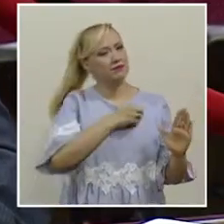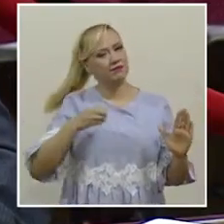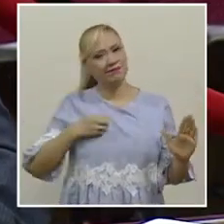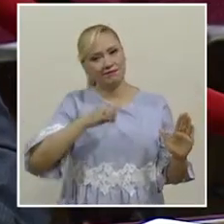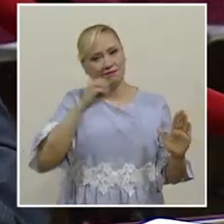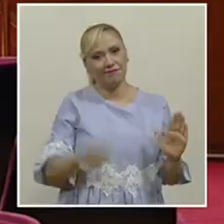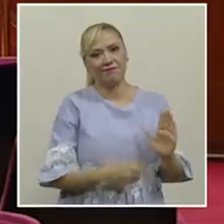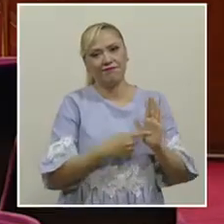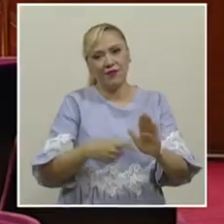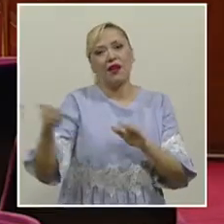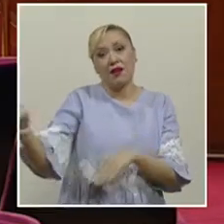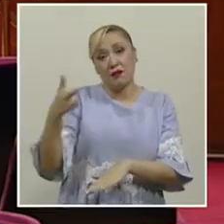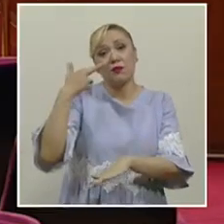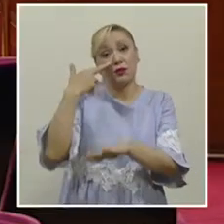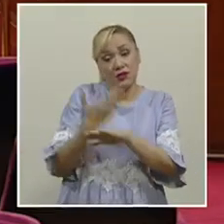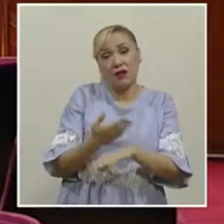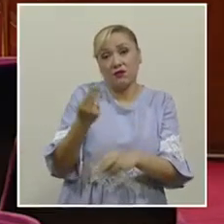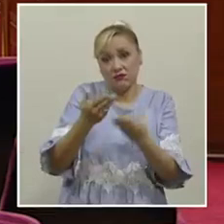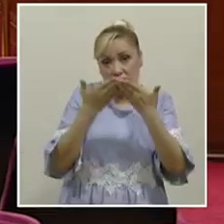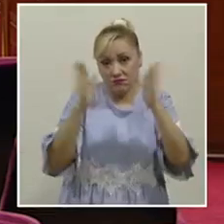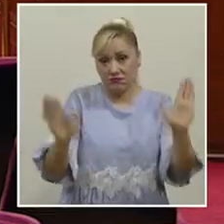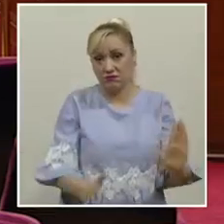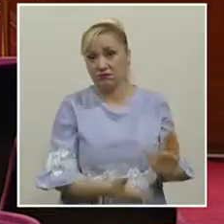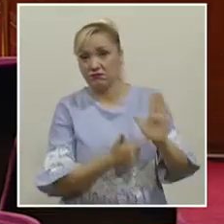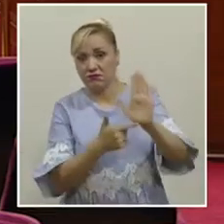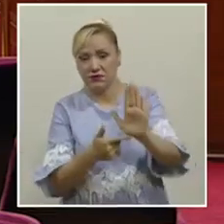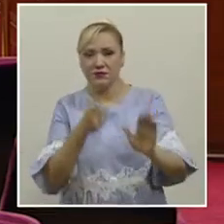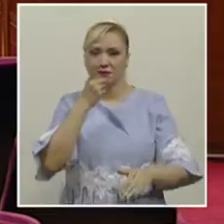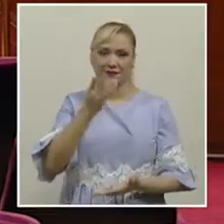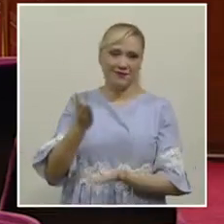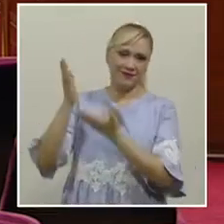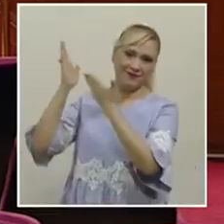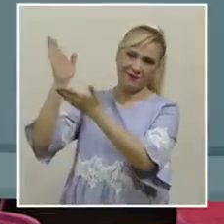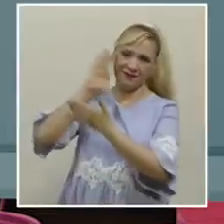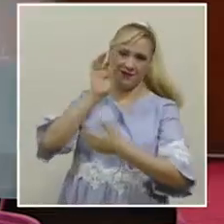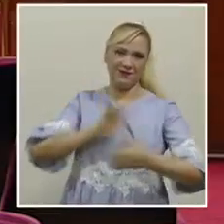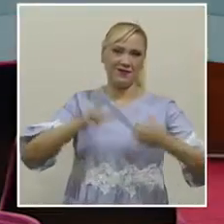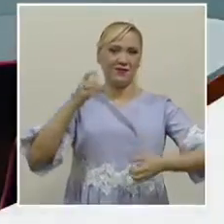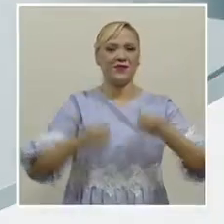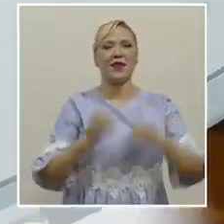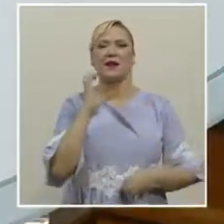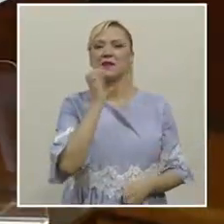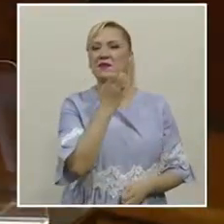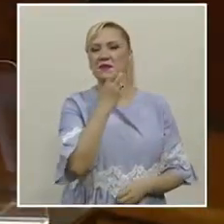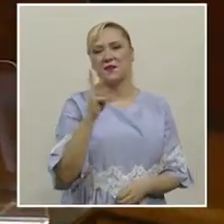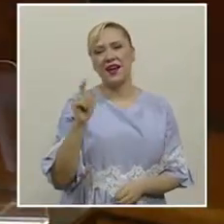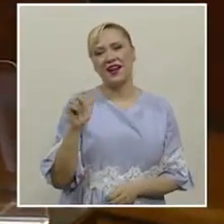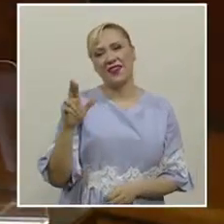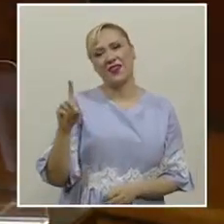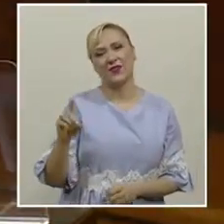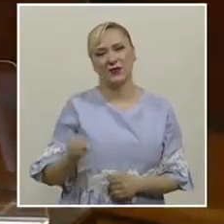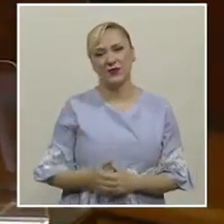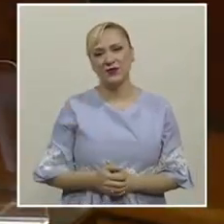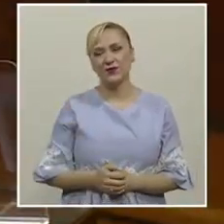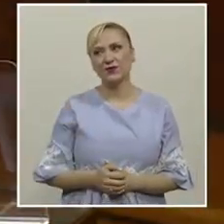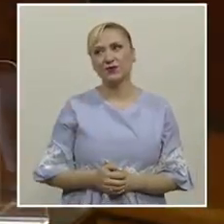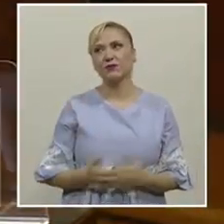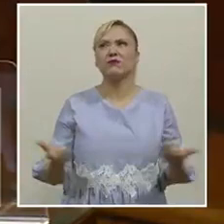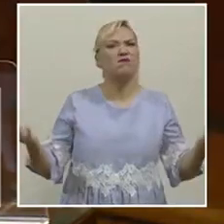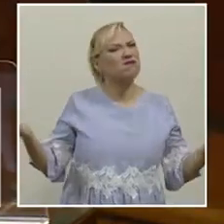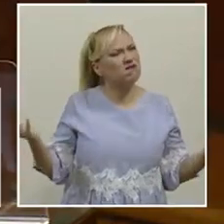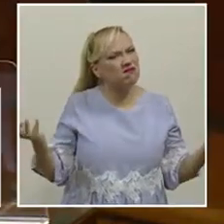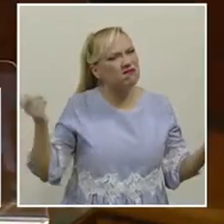propio INAI. Esto fue lo que expuso el ministro Jorge Mario Pardo Rebolledo. Lo que sucede es